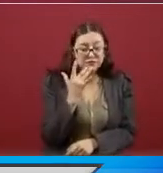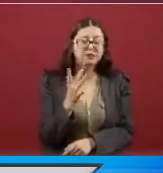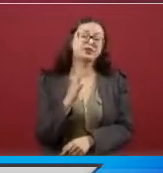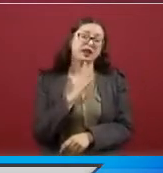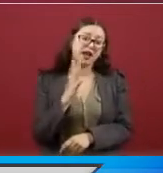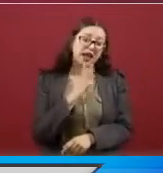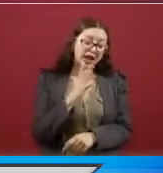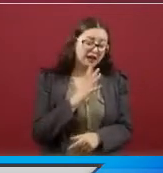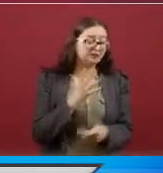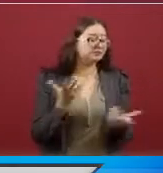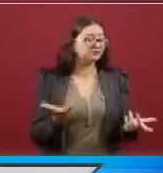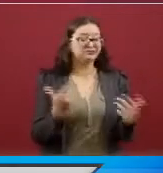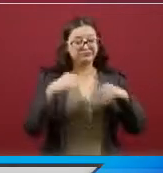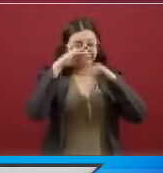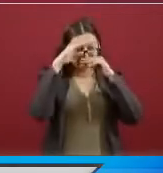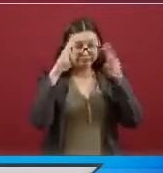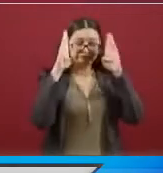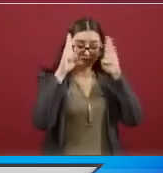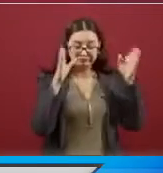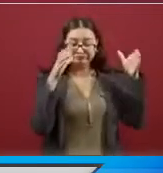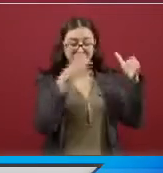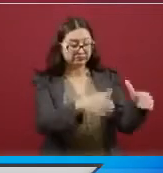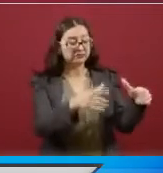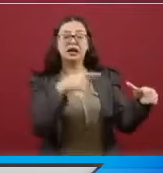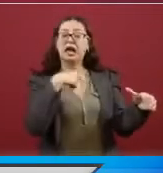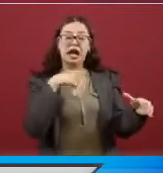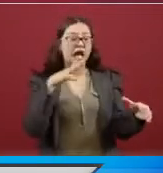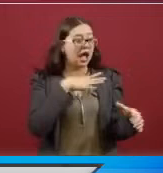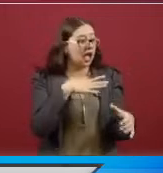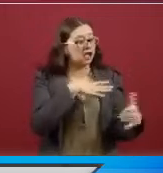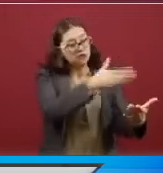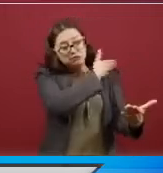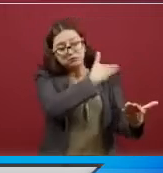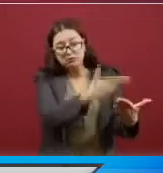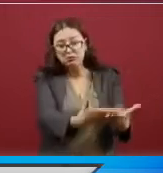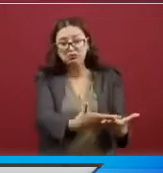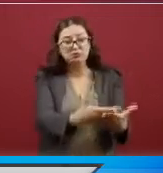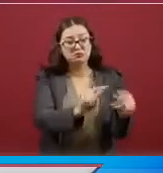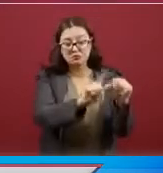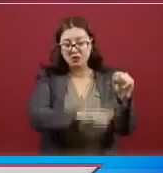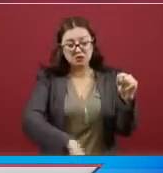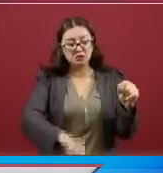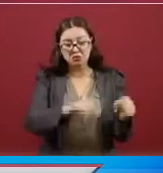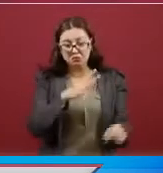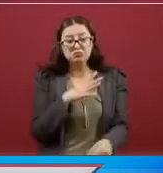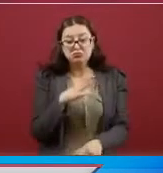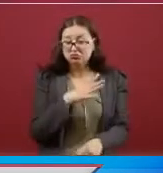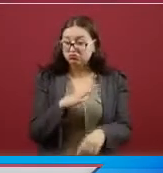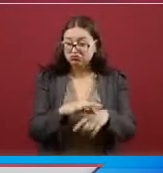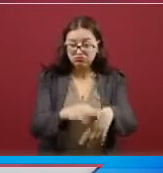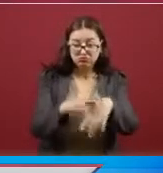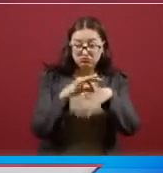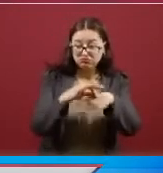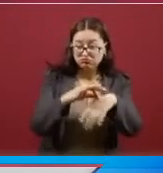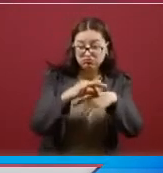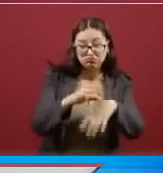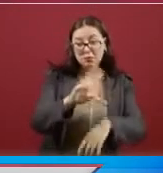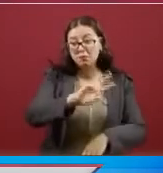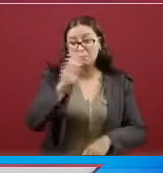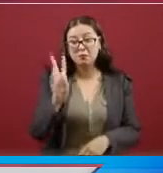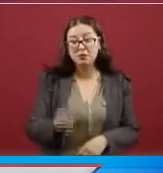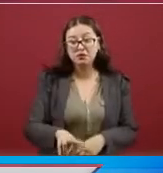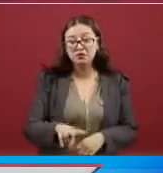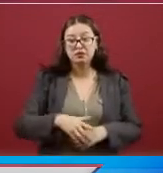existe el conservadurismo en México. Existe una prensa fifí, no es una invención. Existe un partido fifí